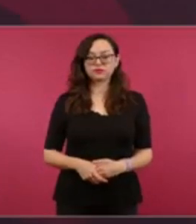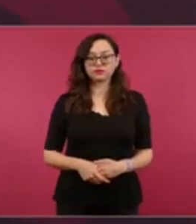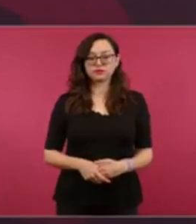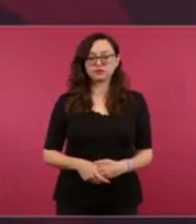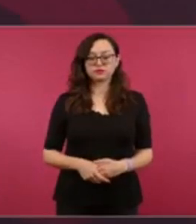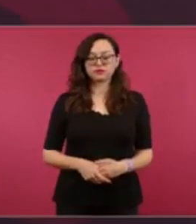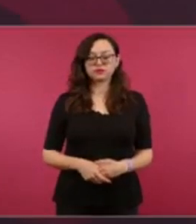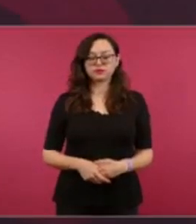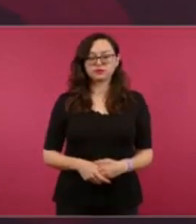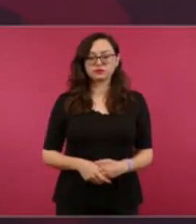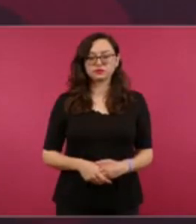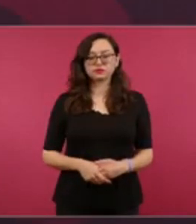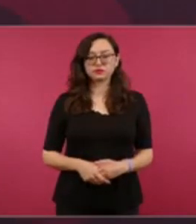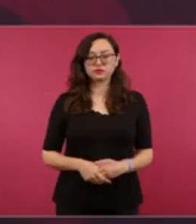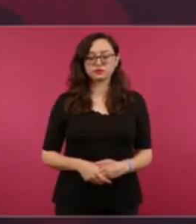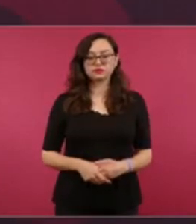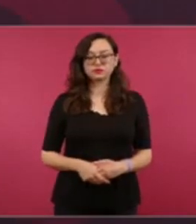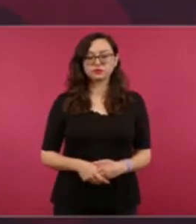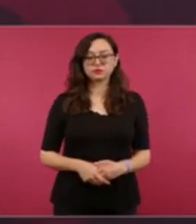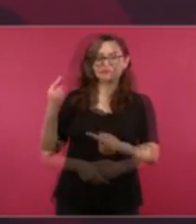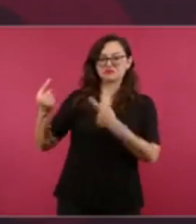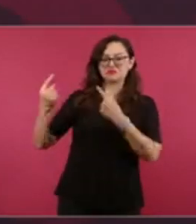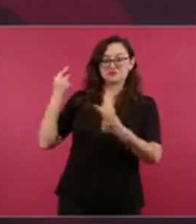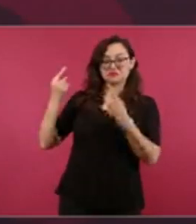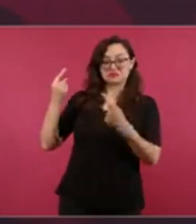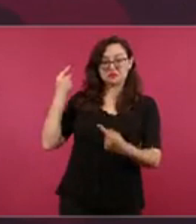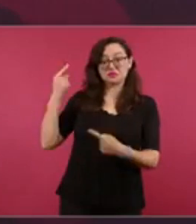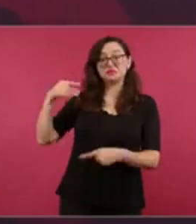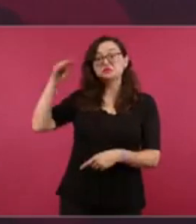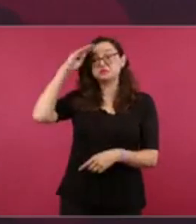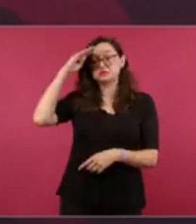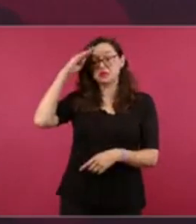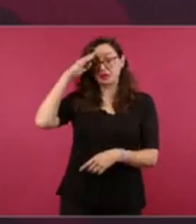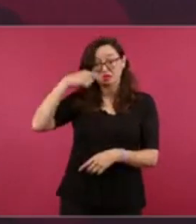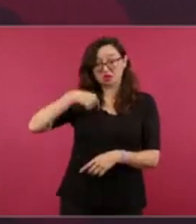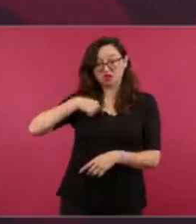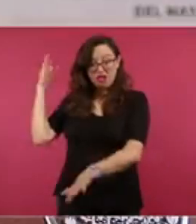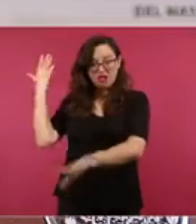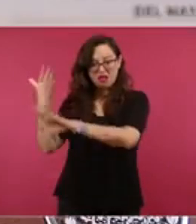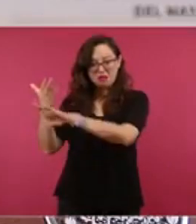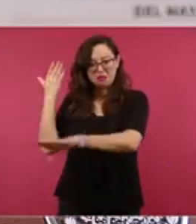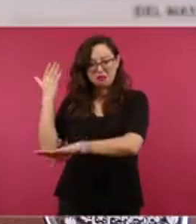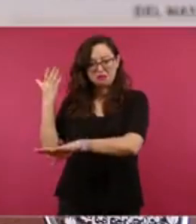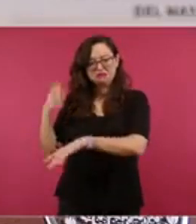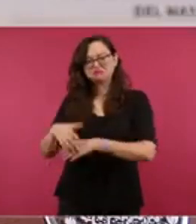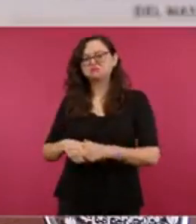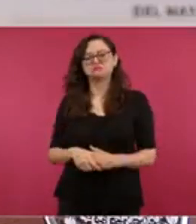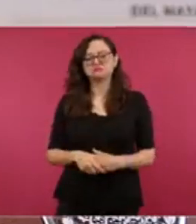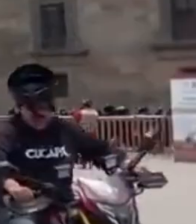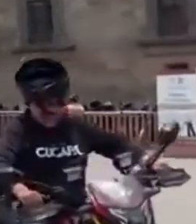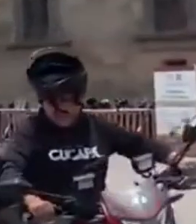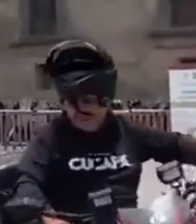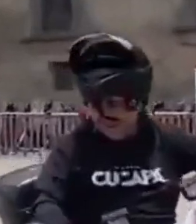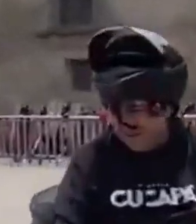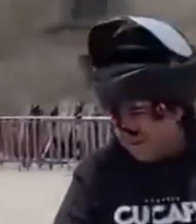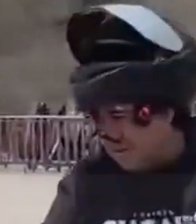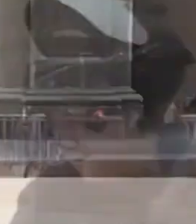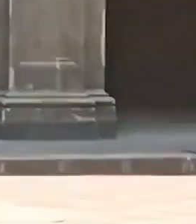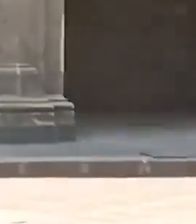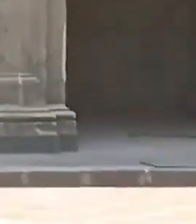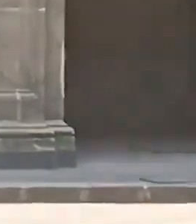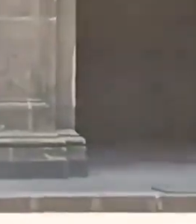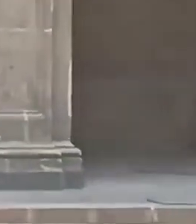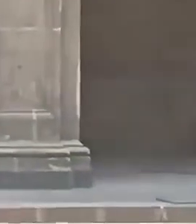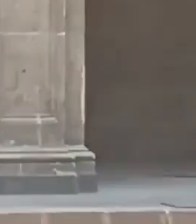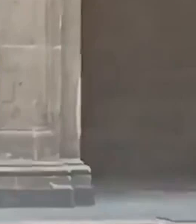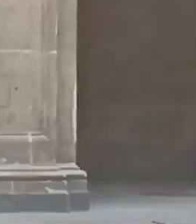en el afán de provocar para ver si nosotros reprimimos. El presidente